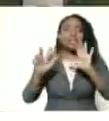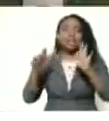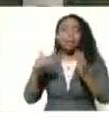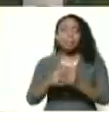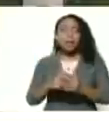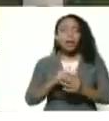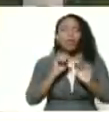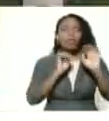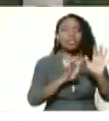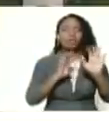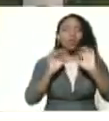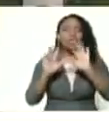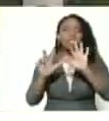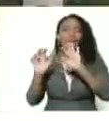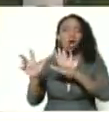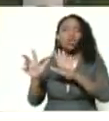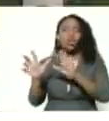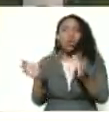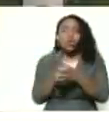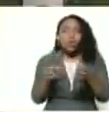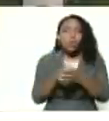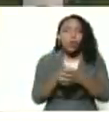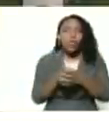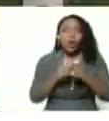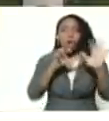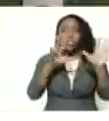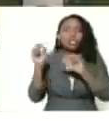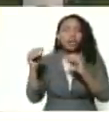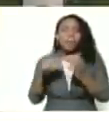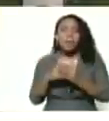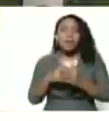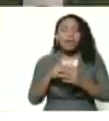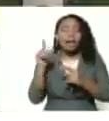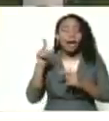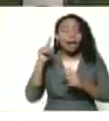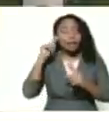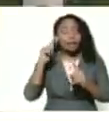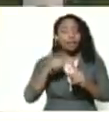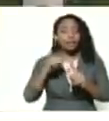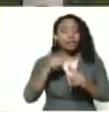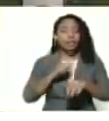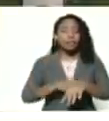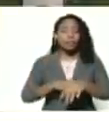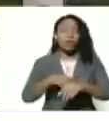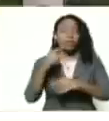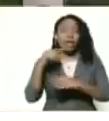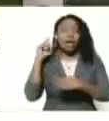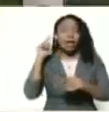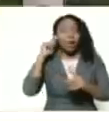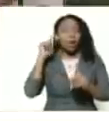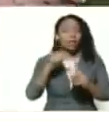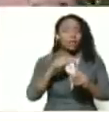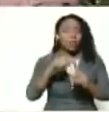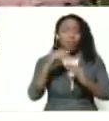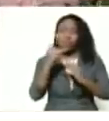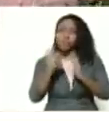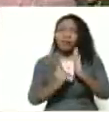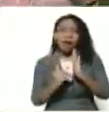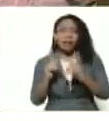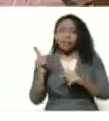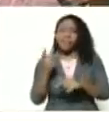17.988 comités de los 80.000 que era la meta? Y todavía la meta es muy baja, Carol. La meta no